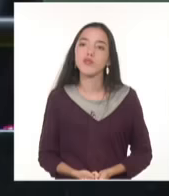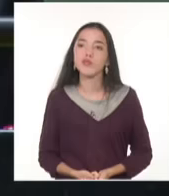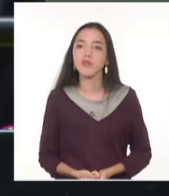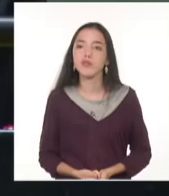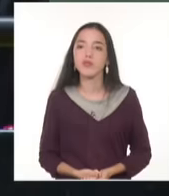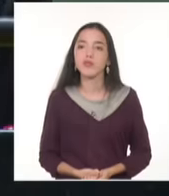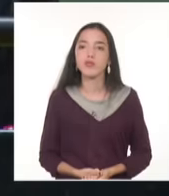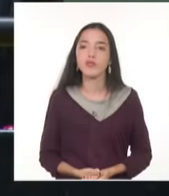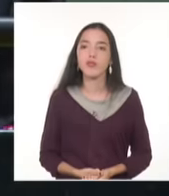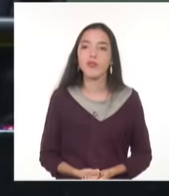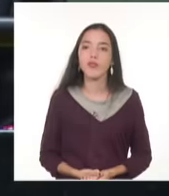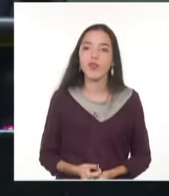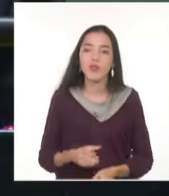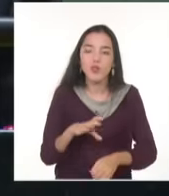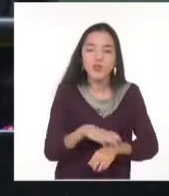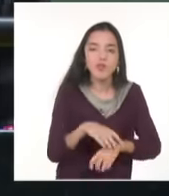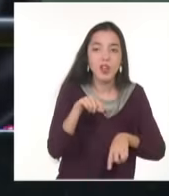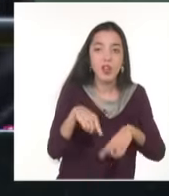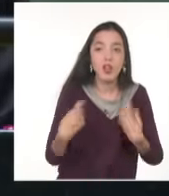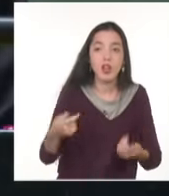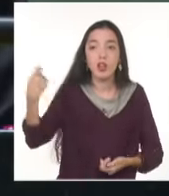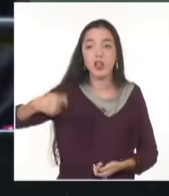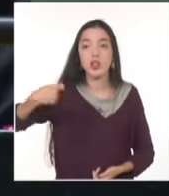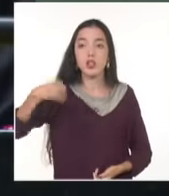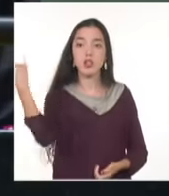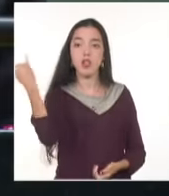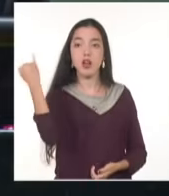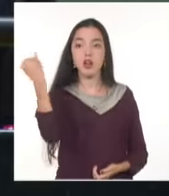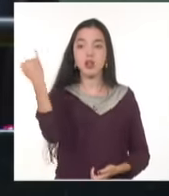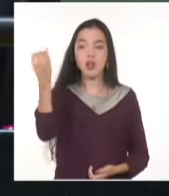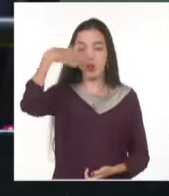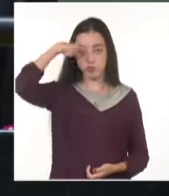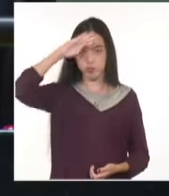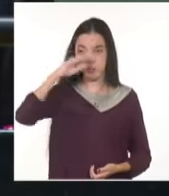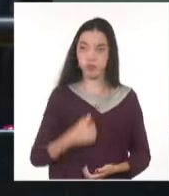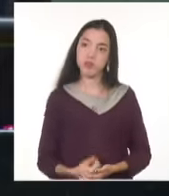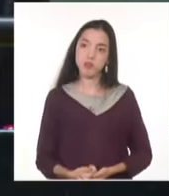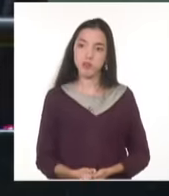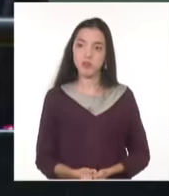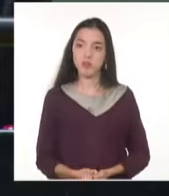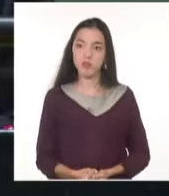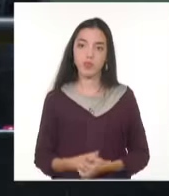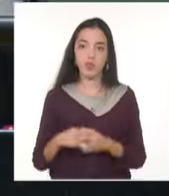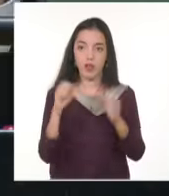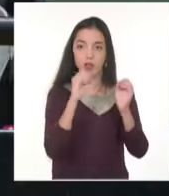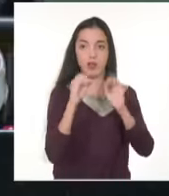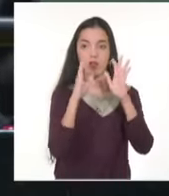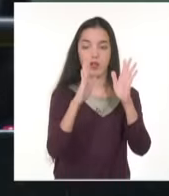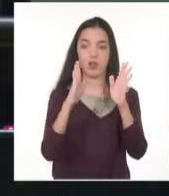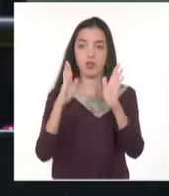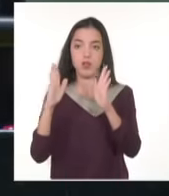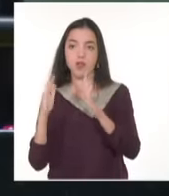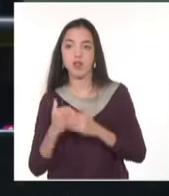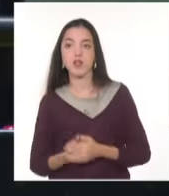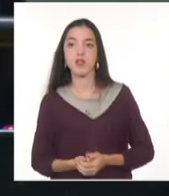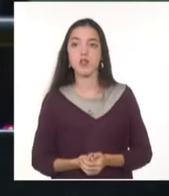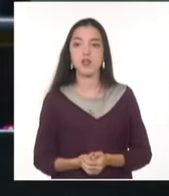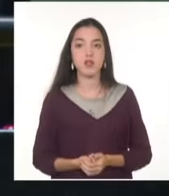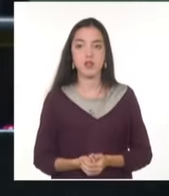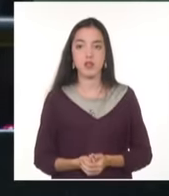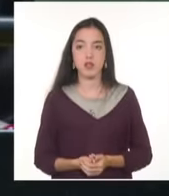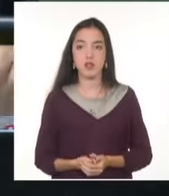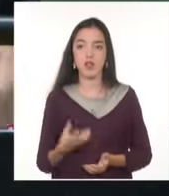internacional, contravienen los propósitos y principios de esta organización y numerosas